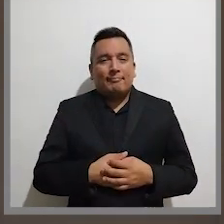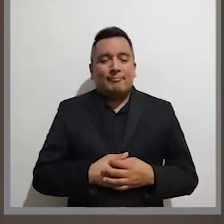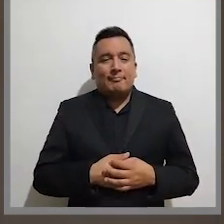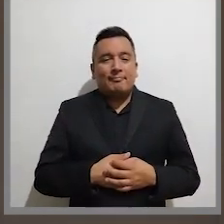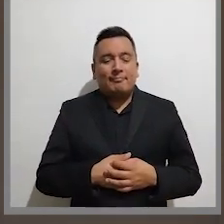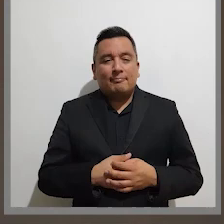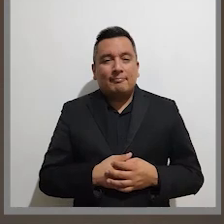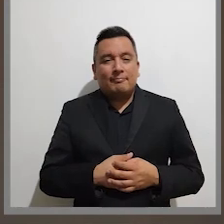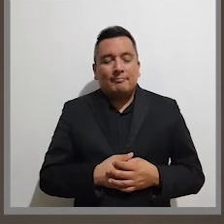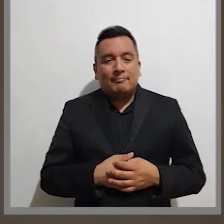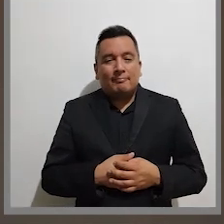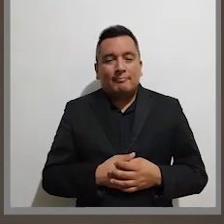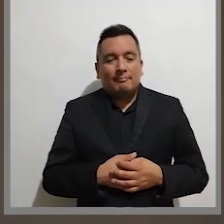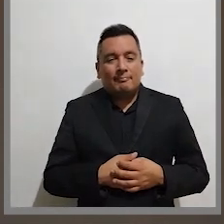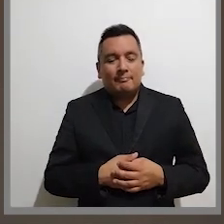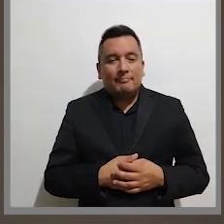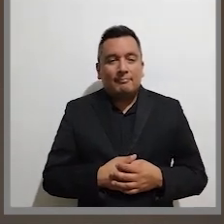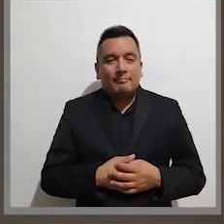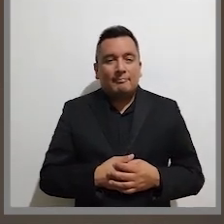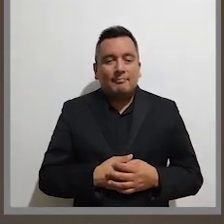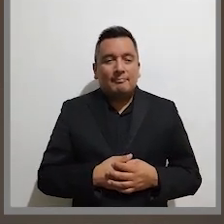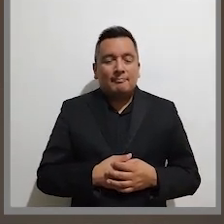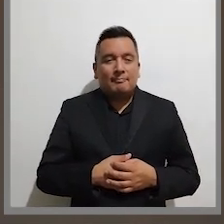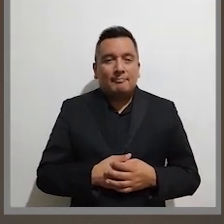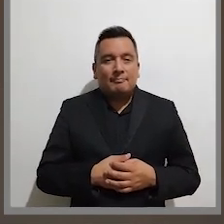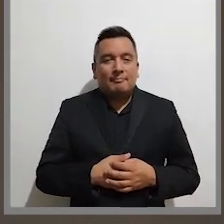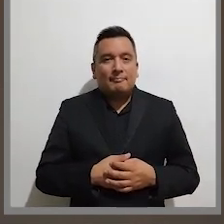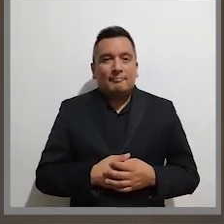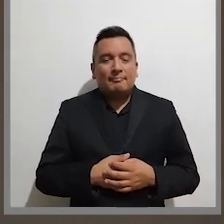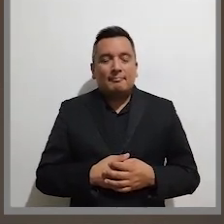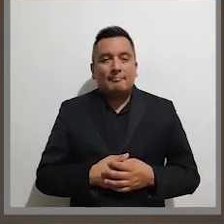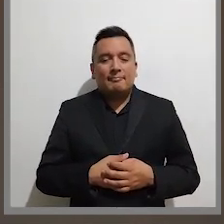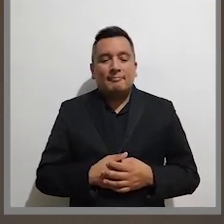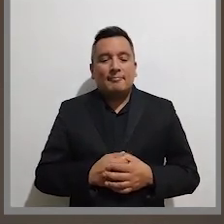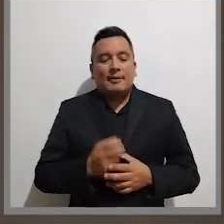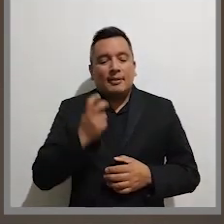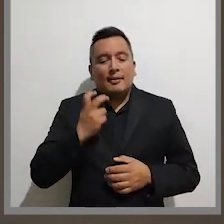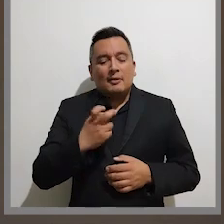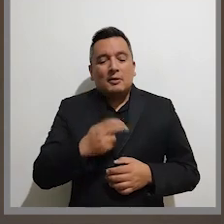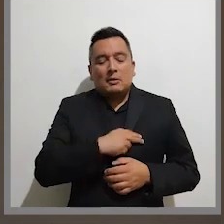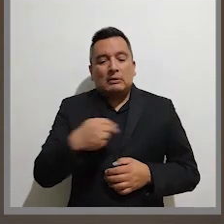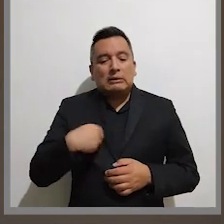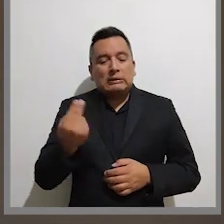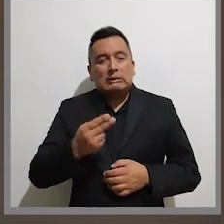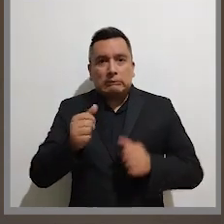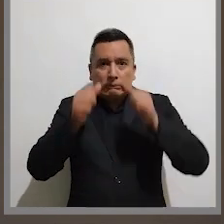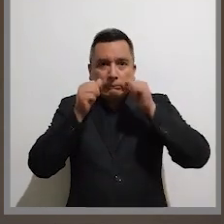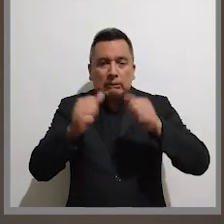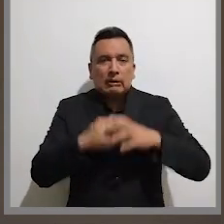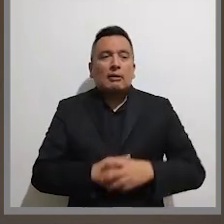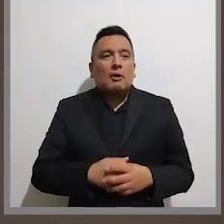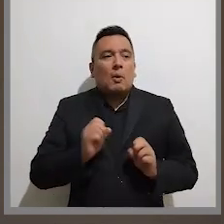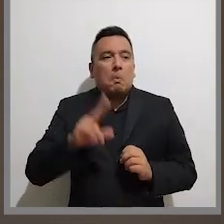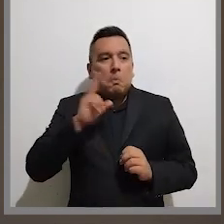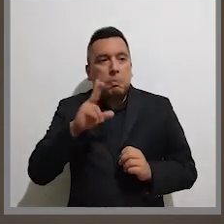sí nos está haciendo falta desde el aspecto político electoral irnos enfocando a atender justamente o